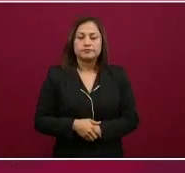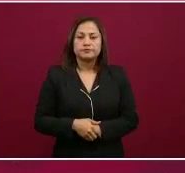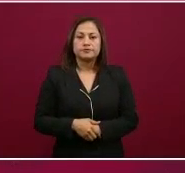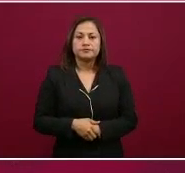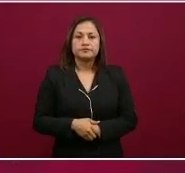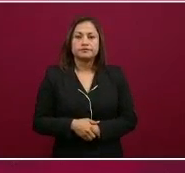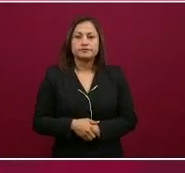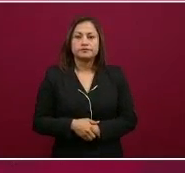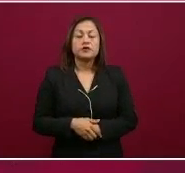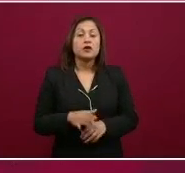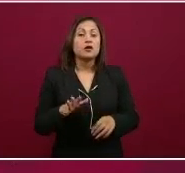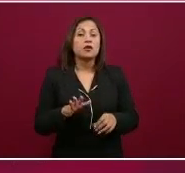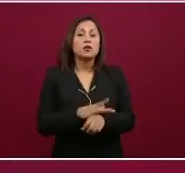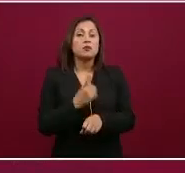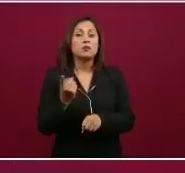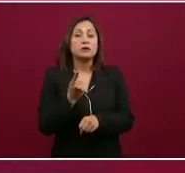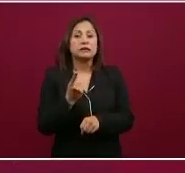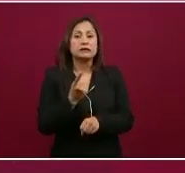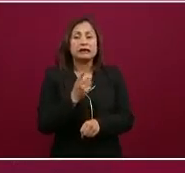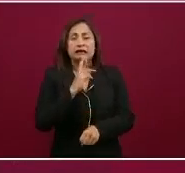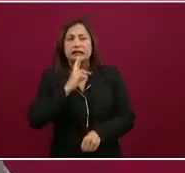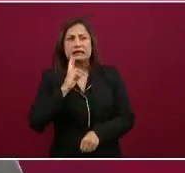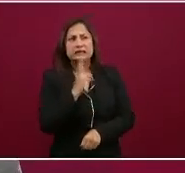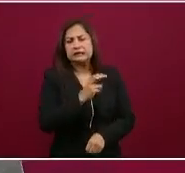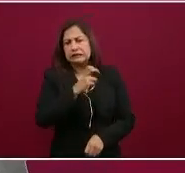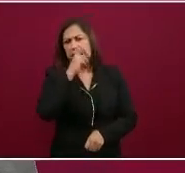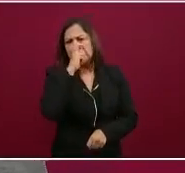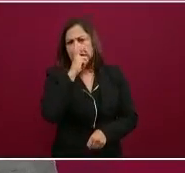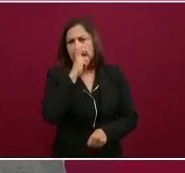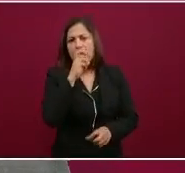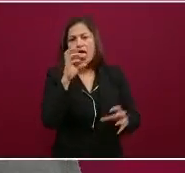meternos a un proceso de confrontación. Eso no